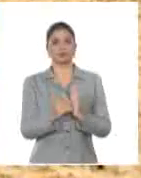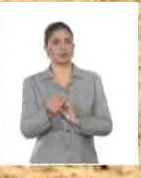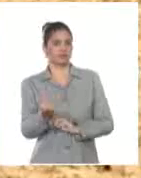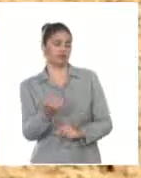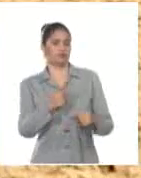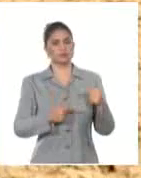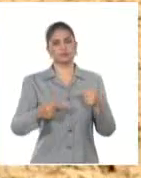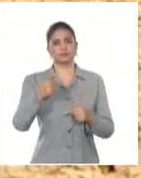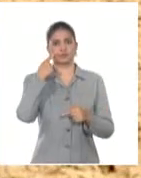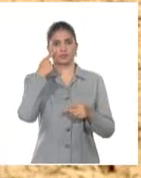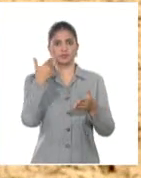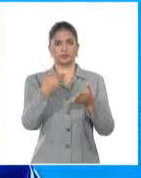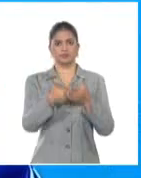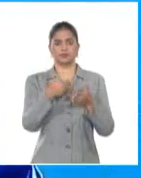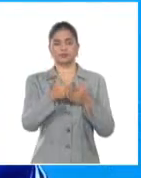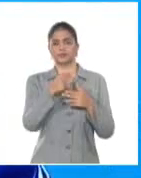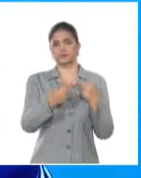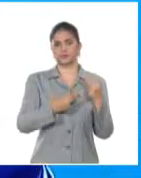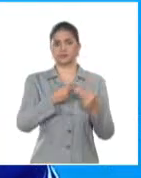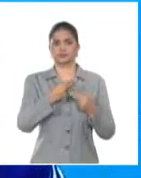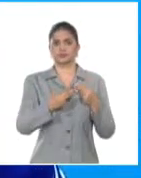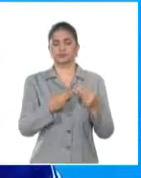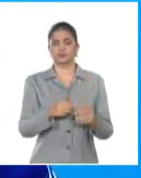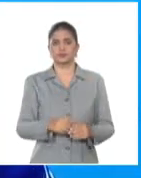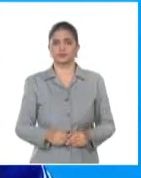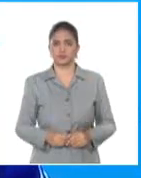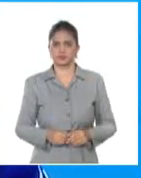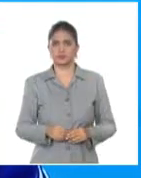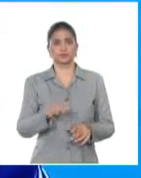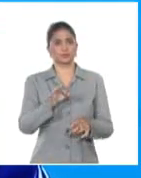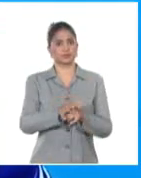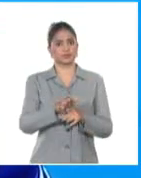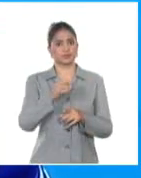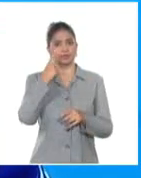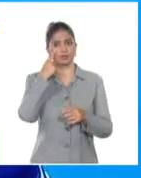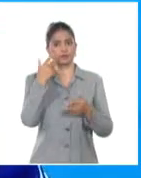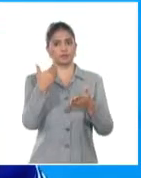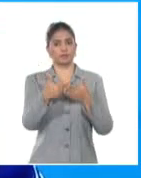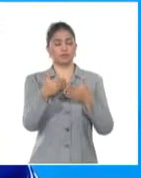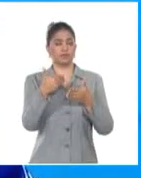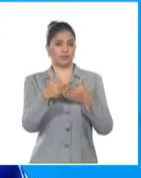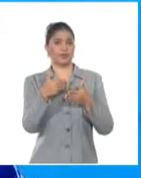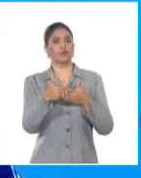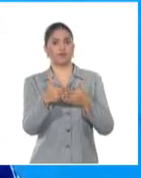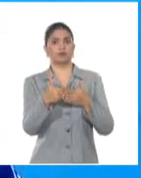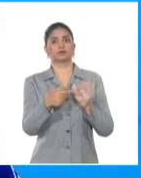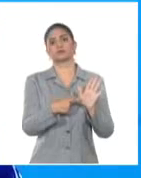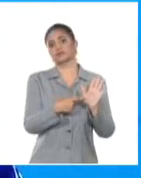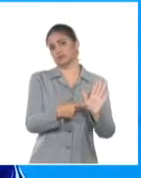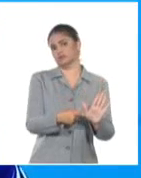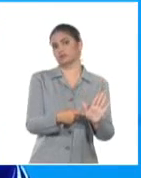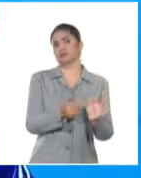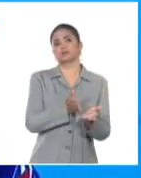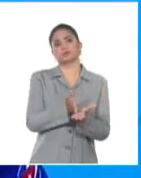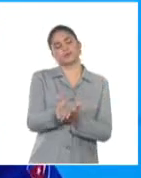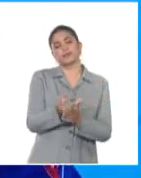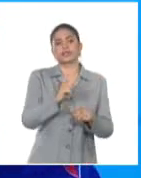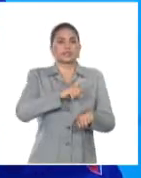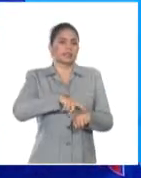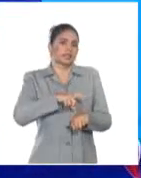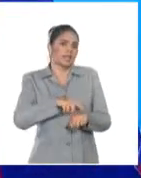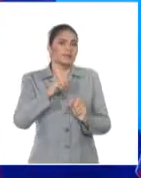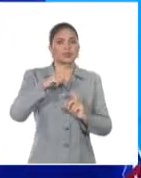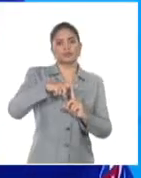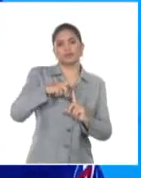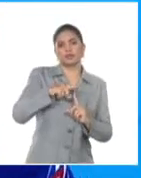esta jornada aquí en Santa Clara. Comenzamos haciendo las pruebas de las 60 yardas y ahí se manejan tiempos, se manejan técnicas de la carrera